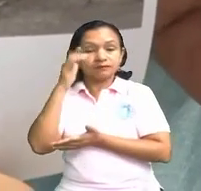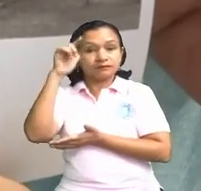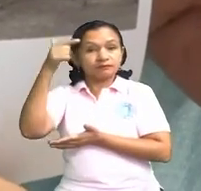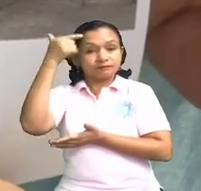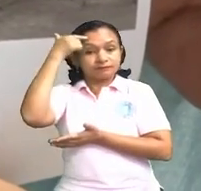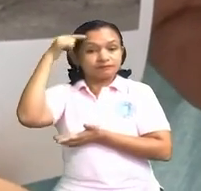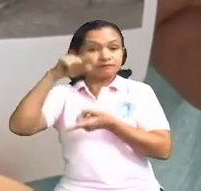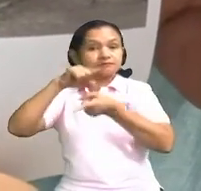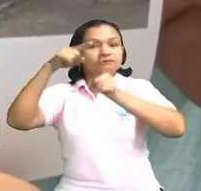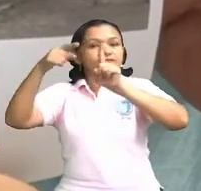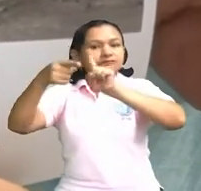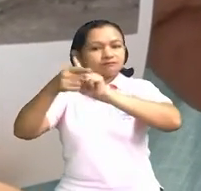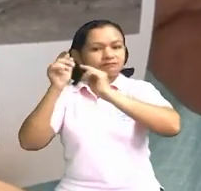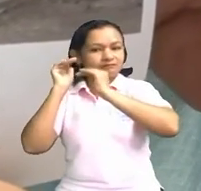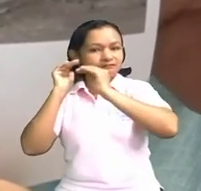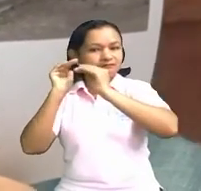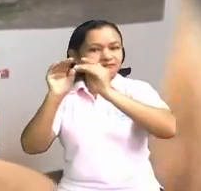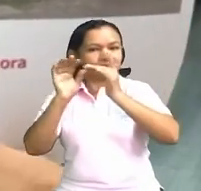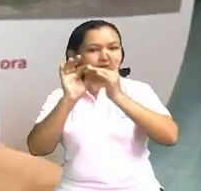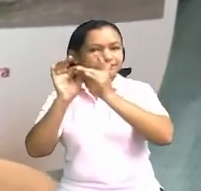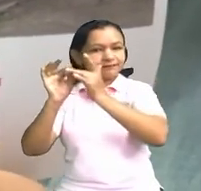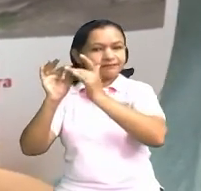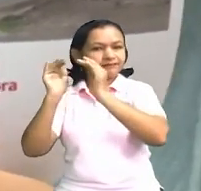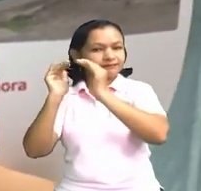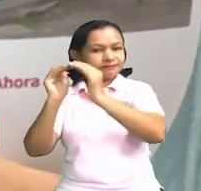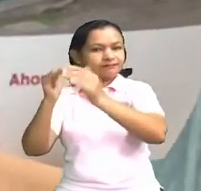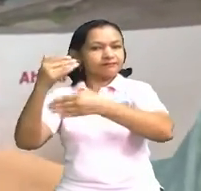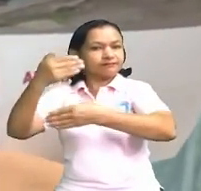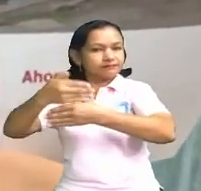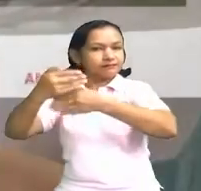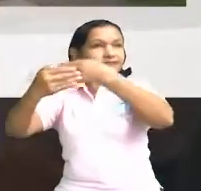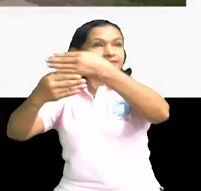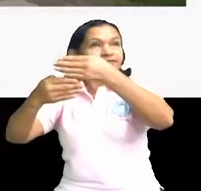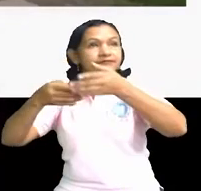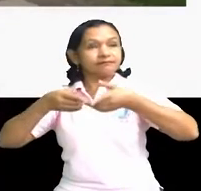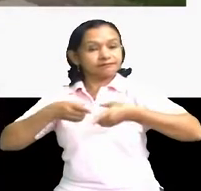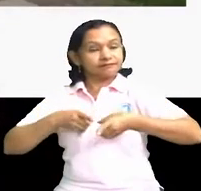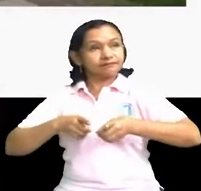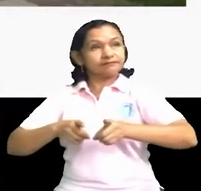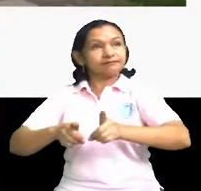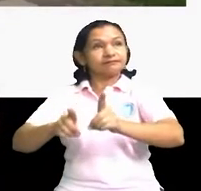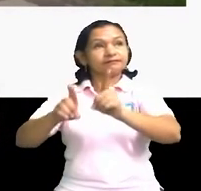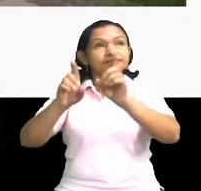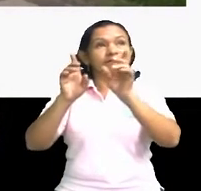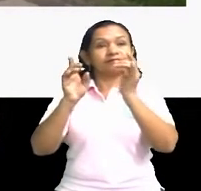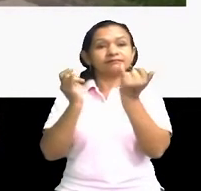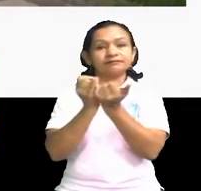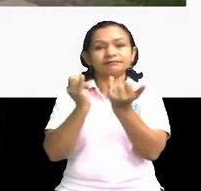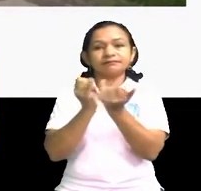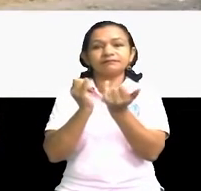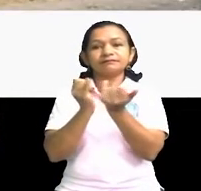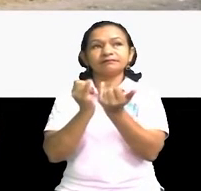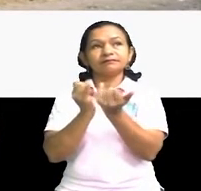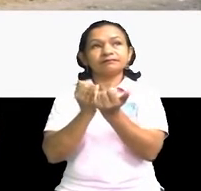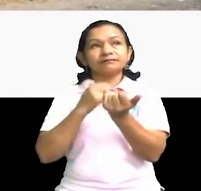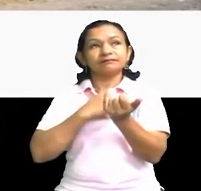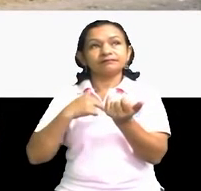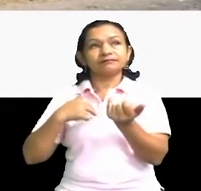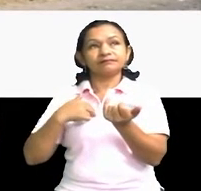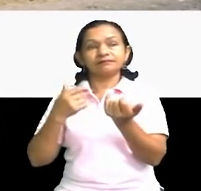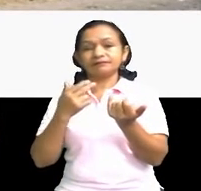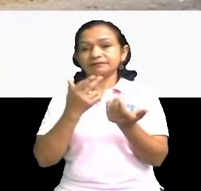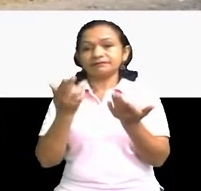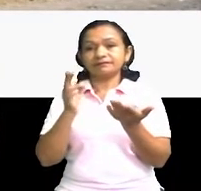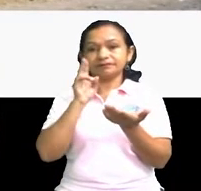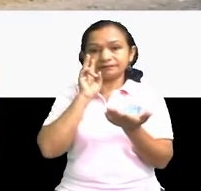gobierno, ¿verdad?, garantiza la dignificación del preso y su familia. Ahí están en